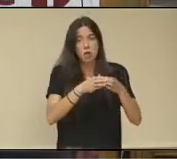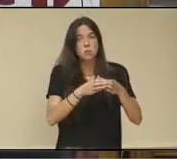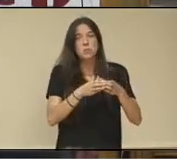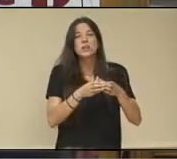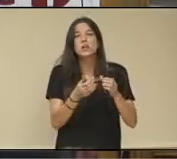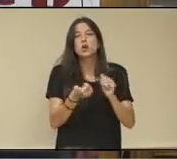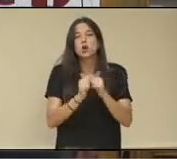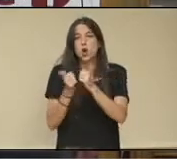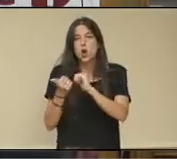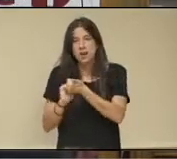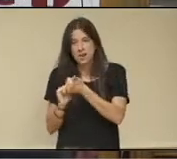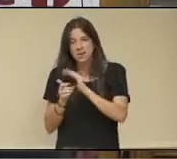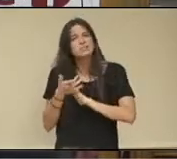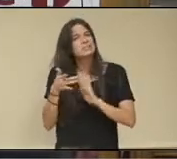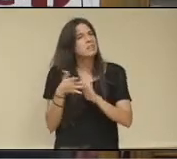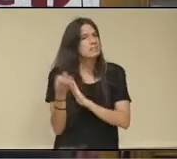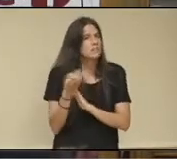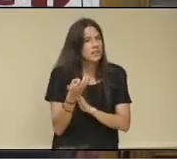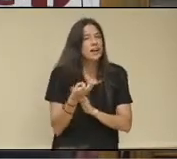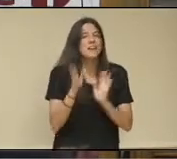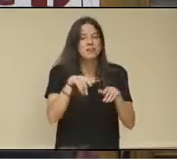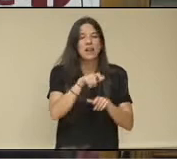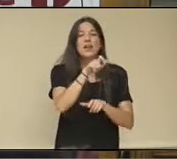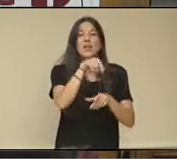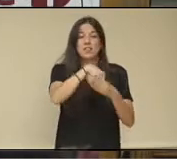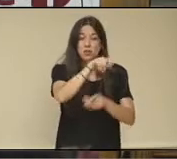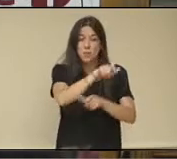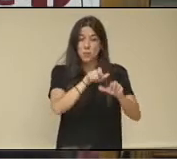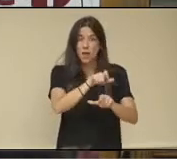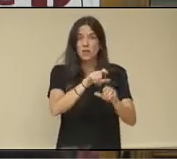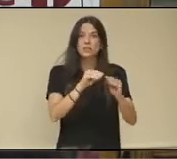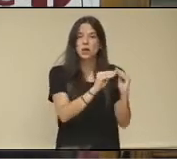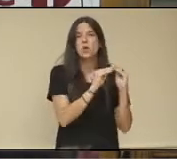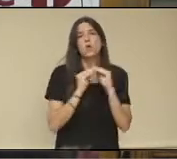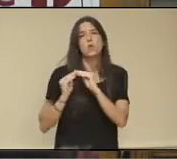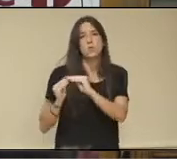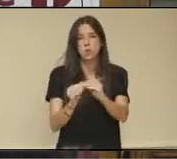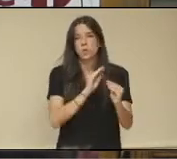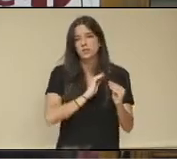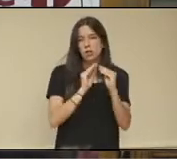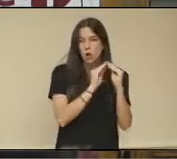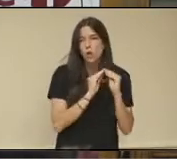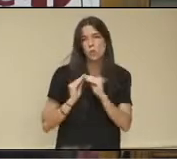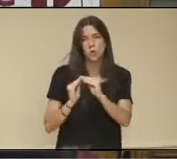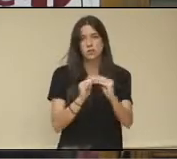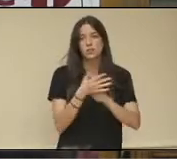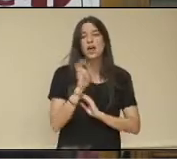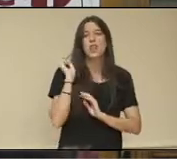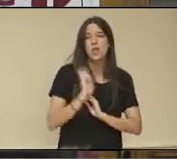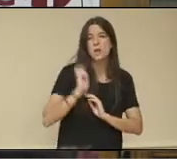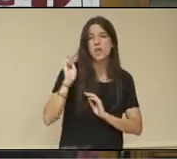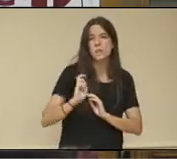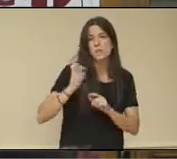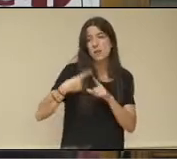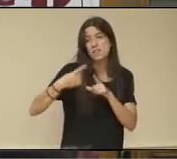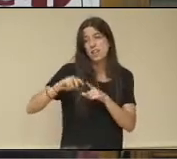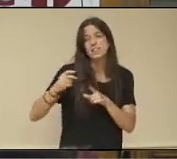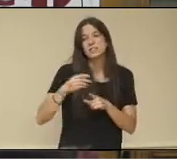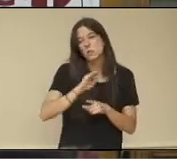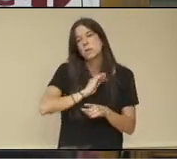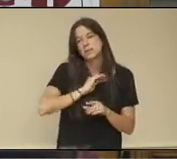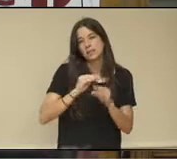quiere decir esto? Que hay una homología enorme entre las distintas cepas, lo que parece que es